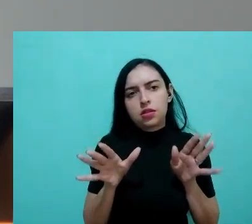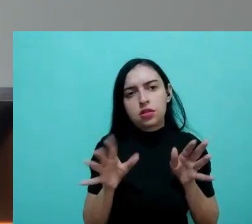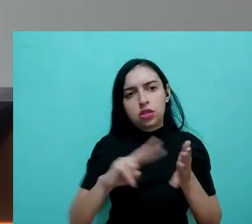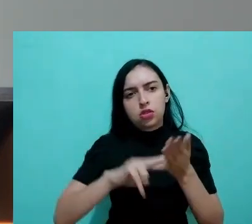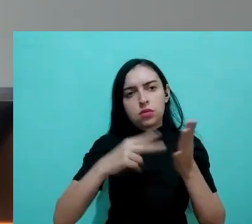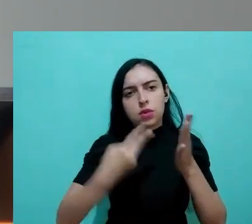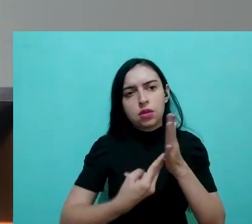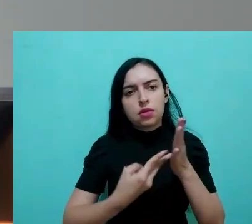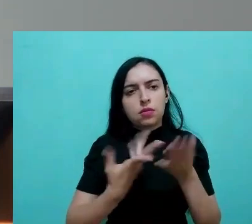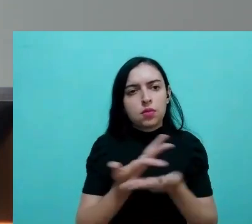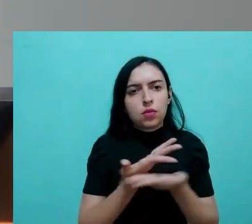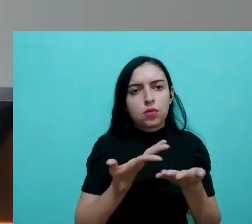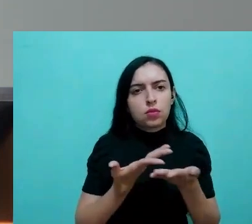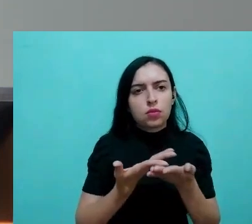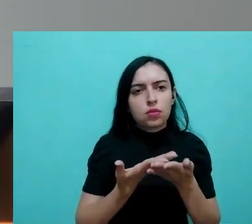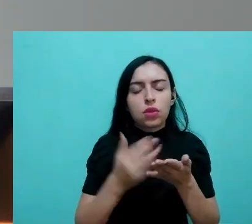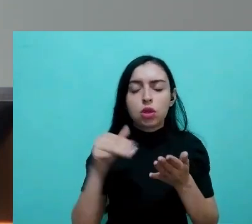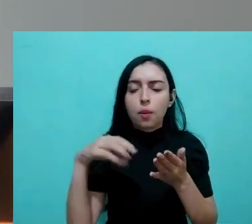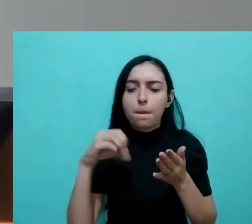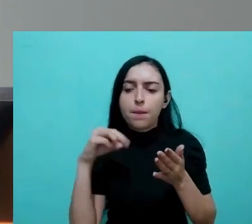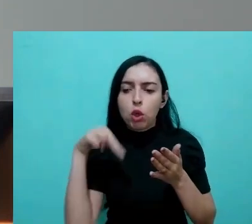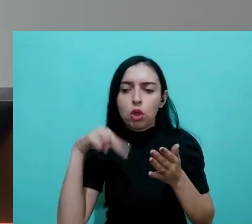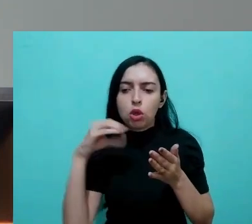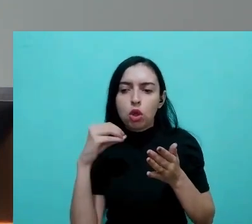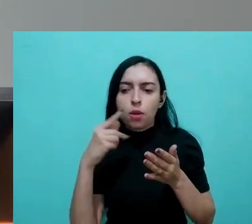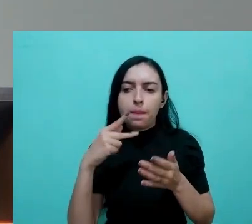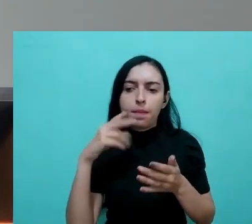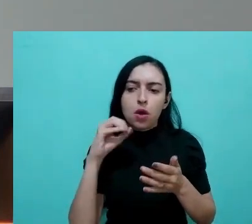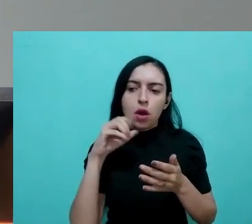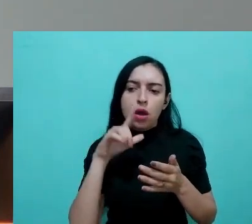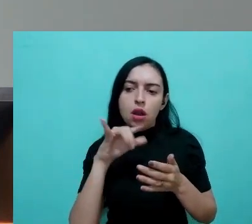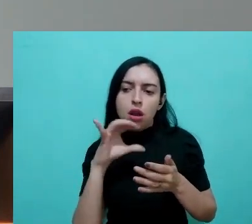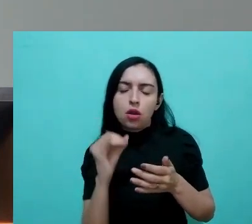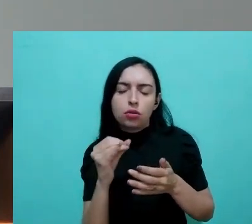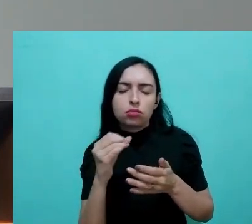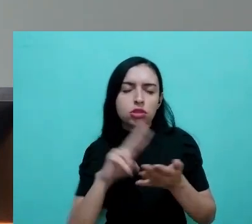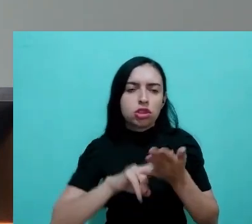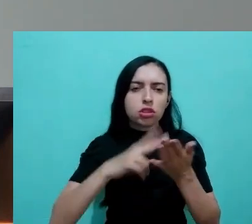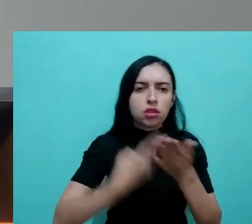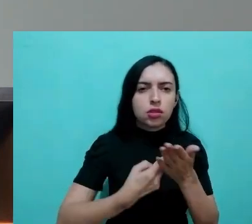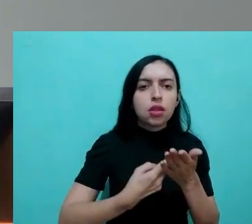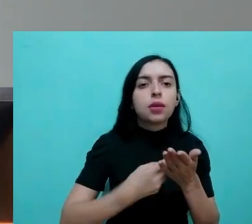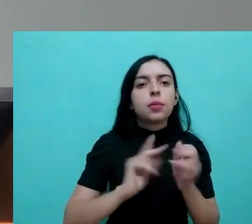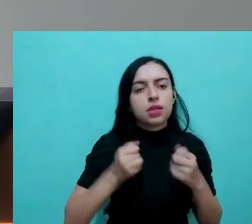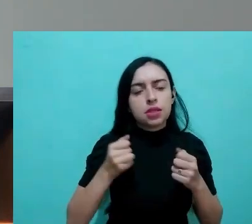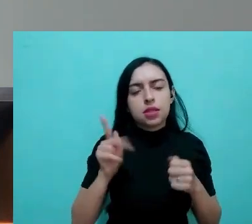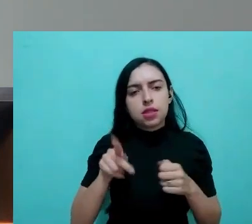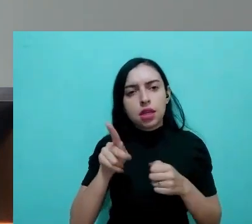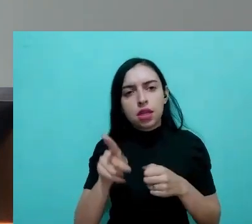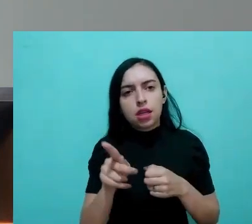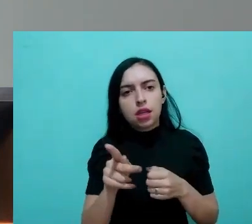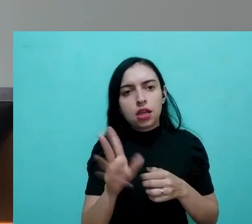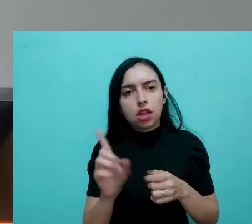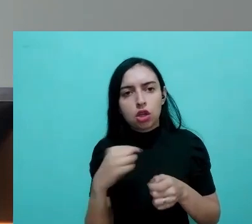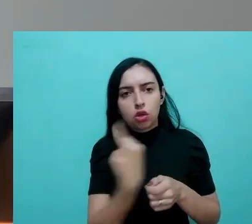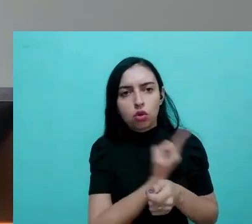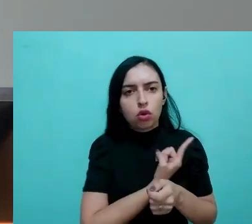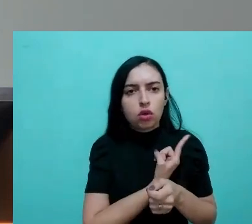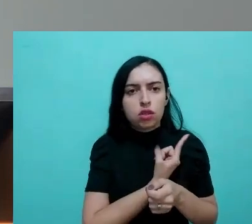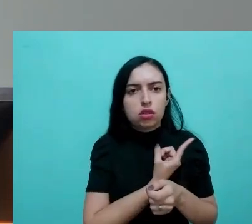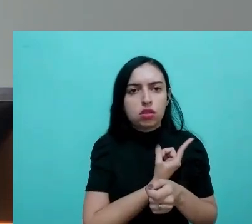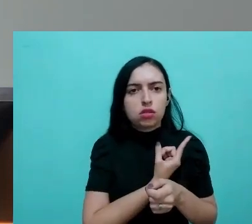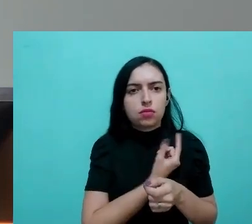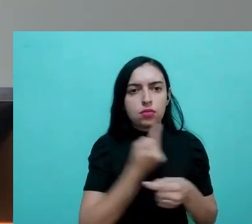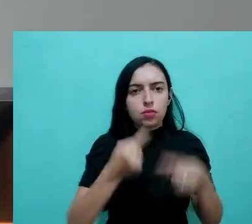que hay un monopolio de interpretación que pertenece a los actores políticos,